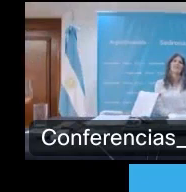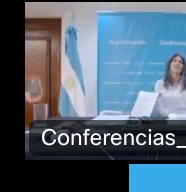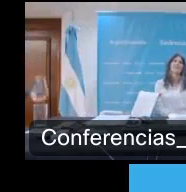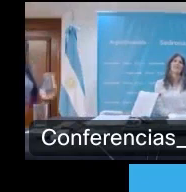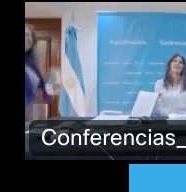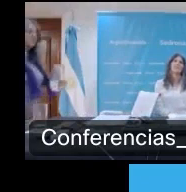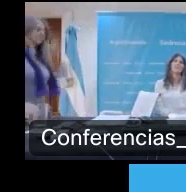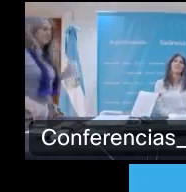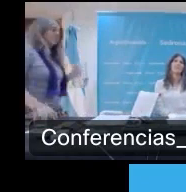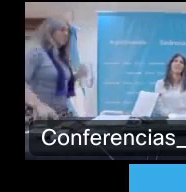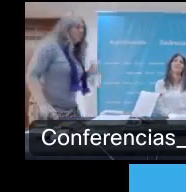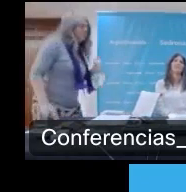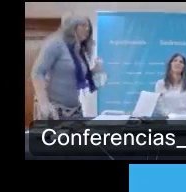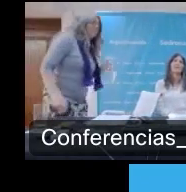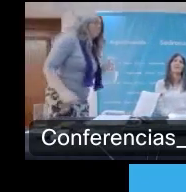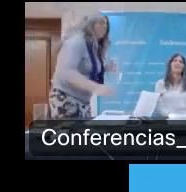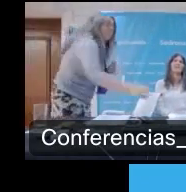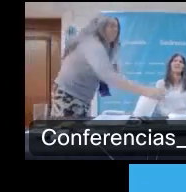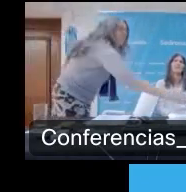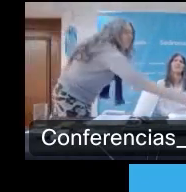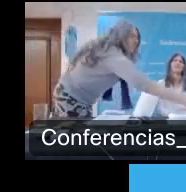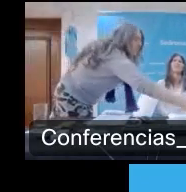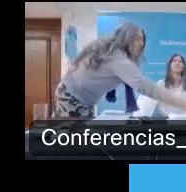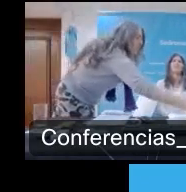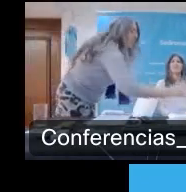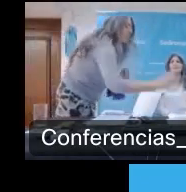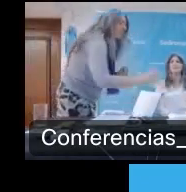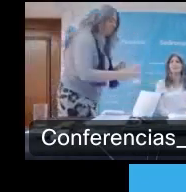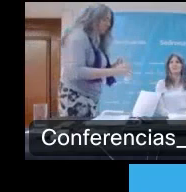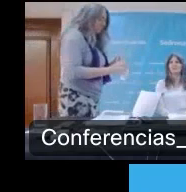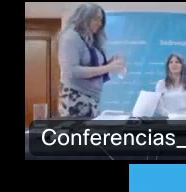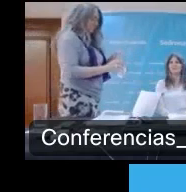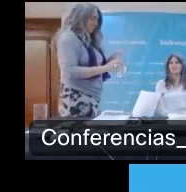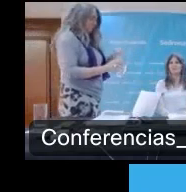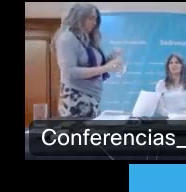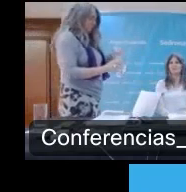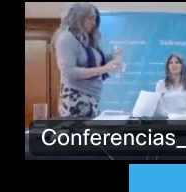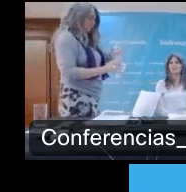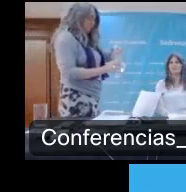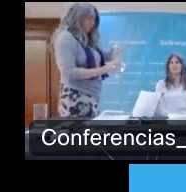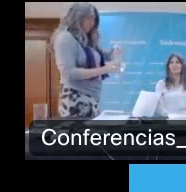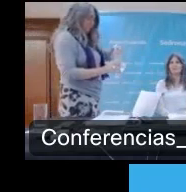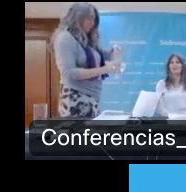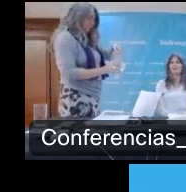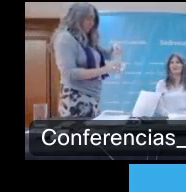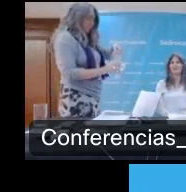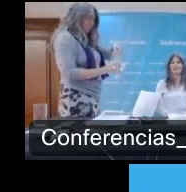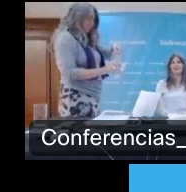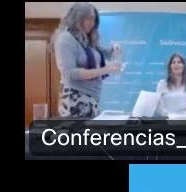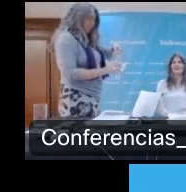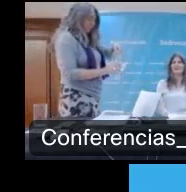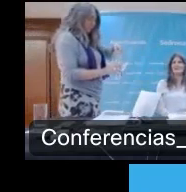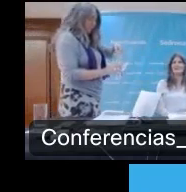la charla de un especialista en la temática que habla sobre los efectos de las sustancias, ¿no? Eso es como para